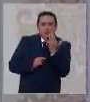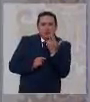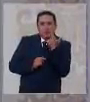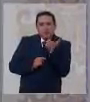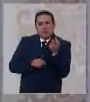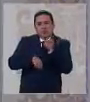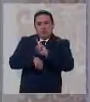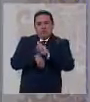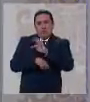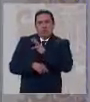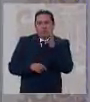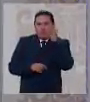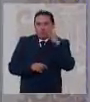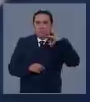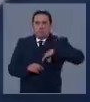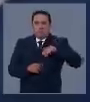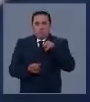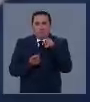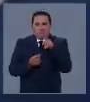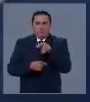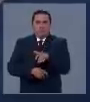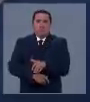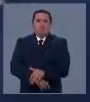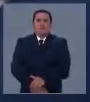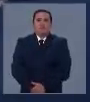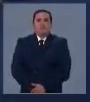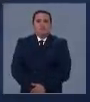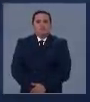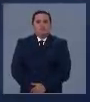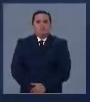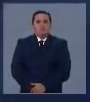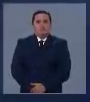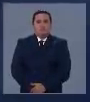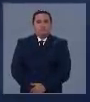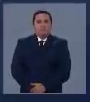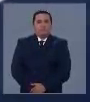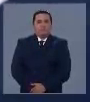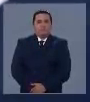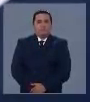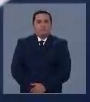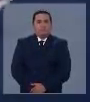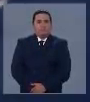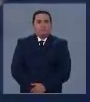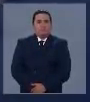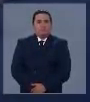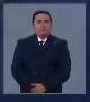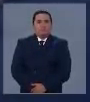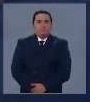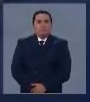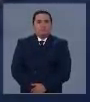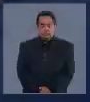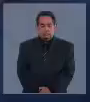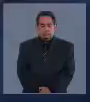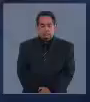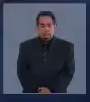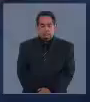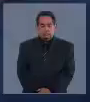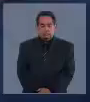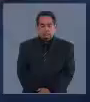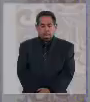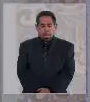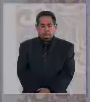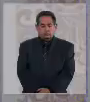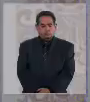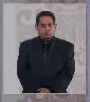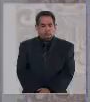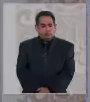Perdón. Usted sí propone eliminar el salario mínimo. Dije, podemos ver la página, podemos ver su página. Es su segunda propuesta, dice, eliminar